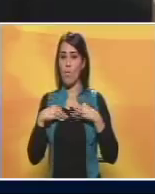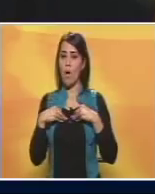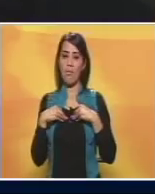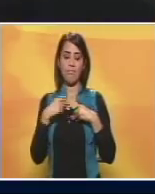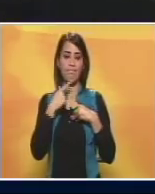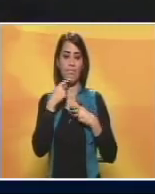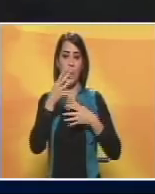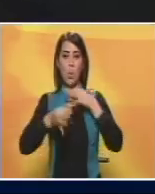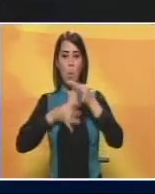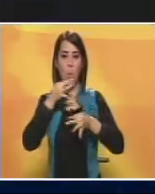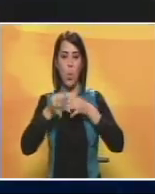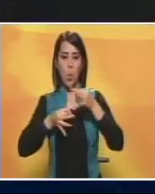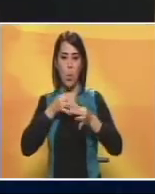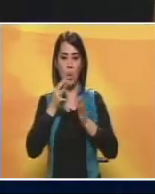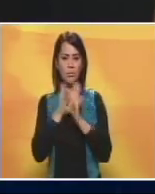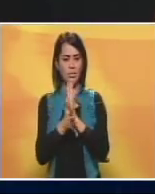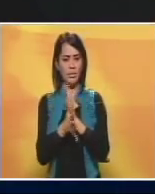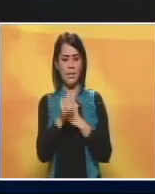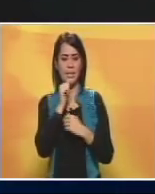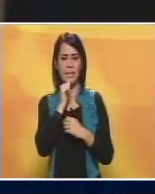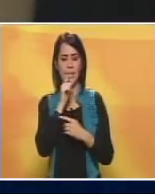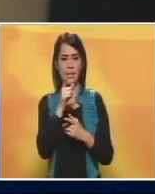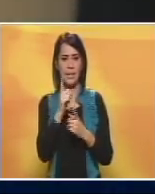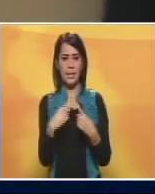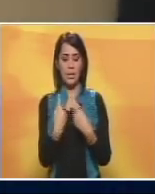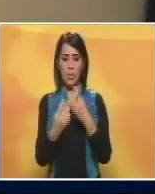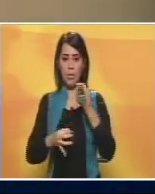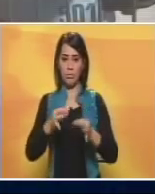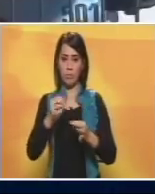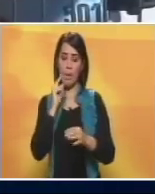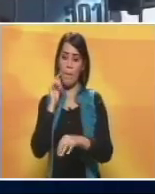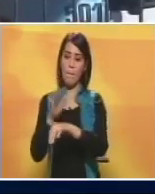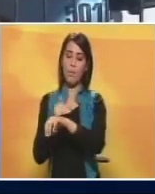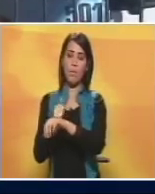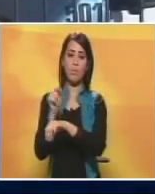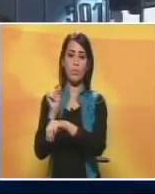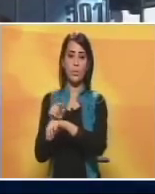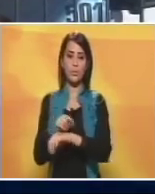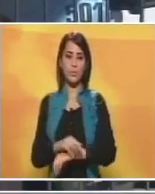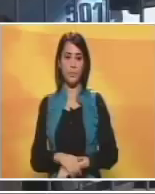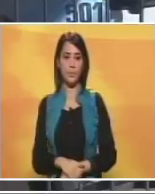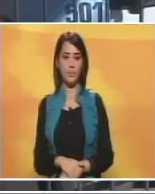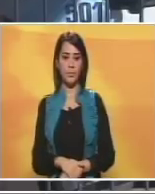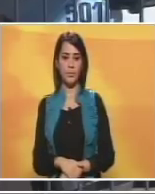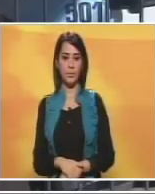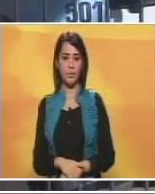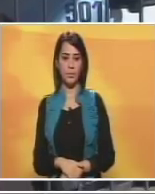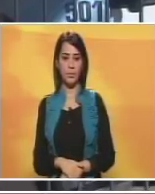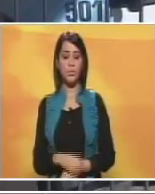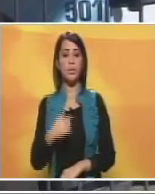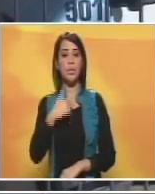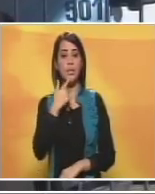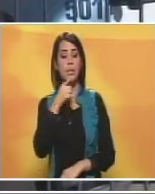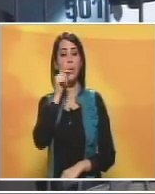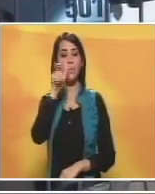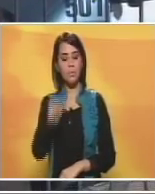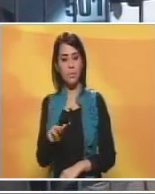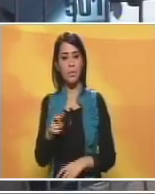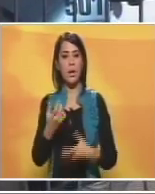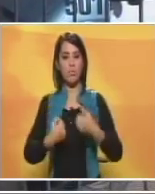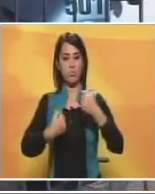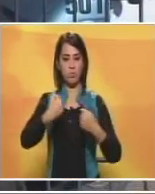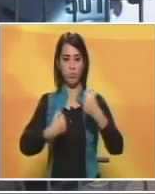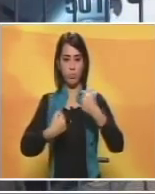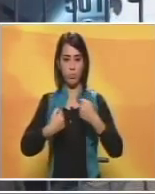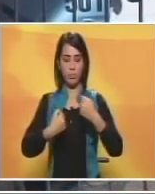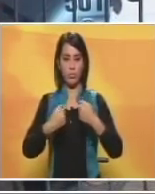declarar. Quien ha puesto a todos en el banquillo de los acusados hasta el momento, Oscar Centeno, reitero, chofer de Barata,